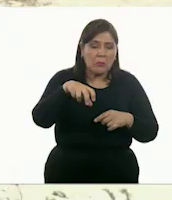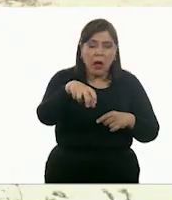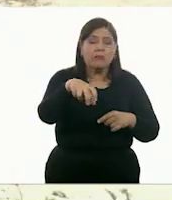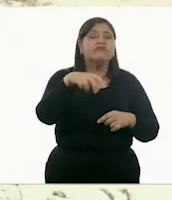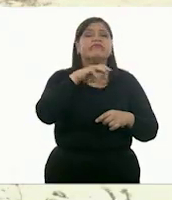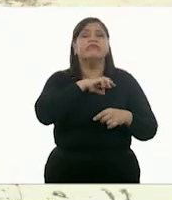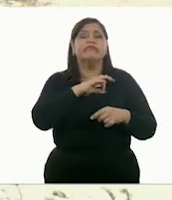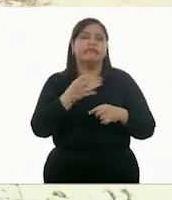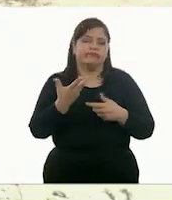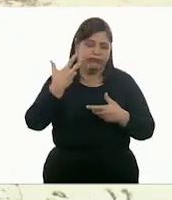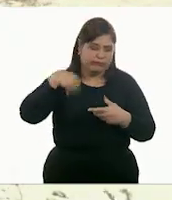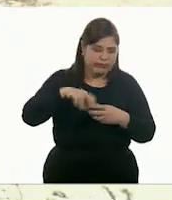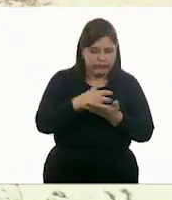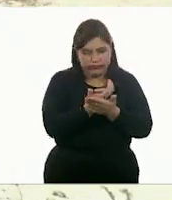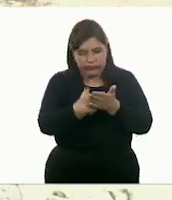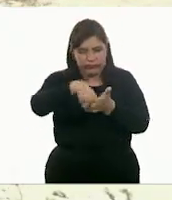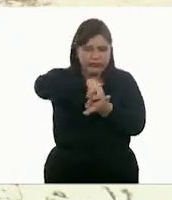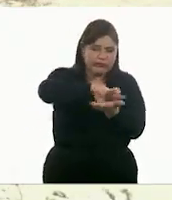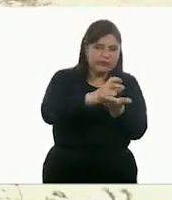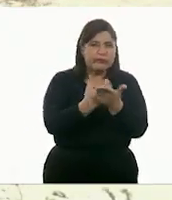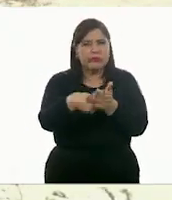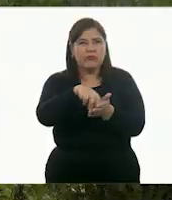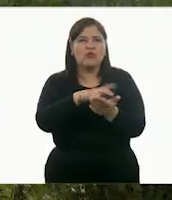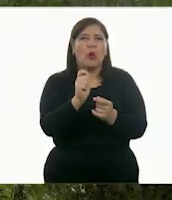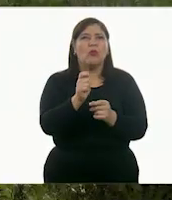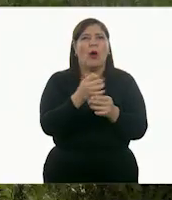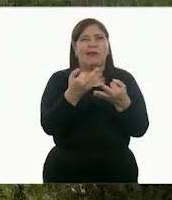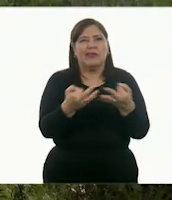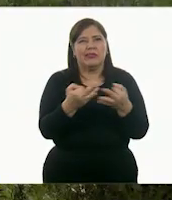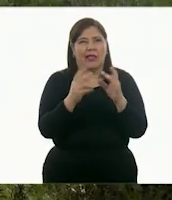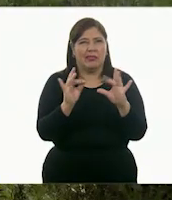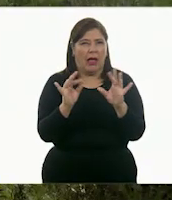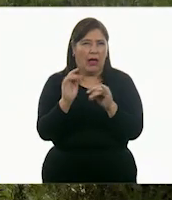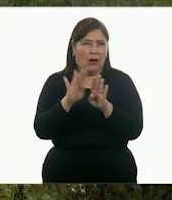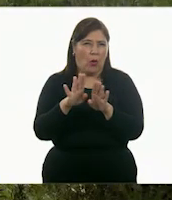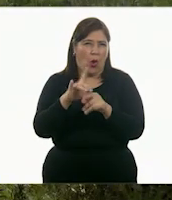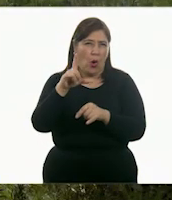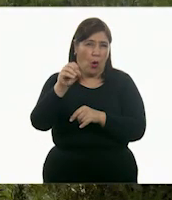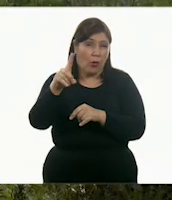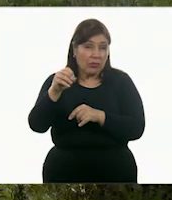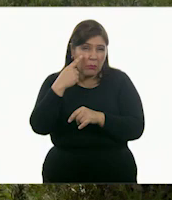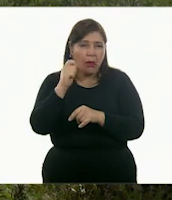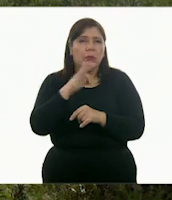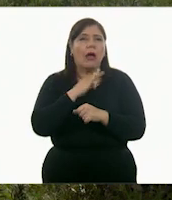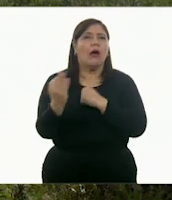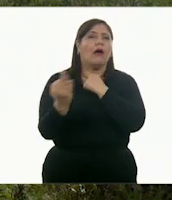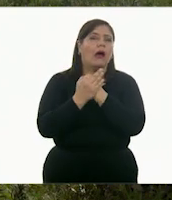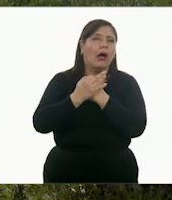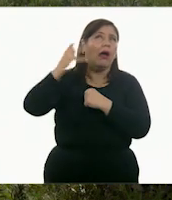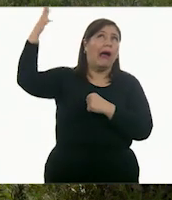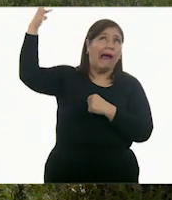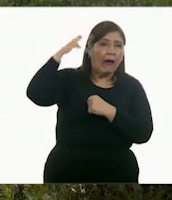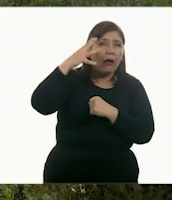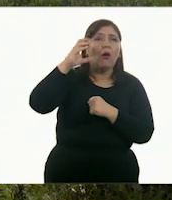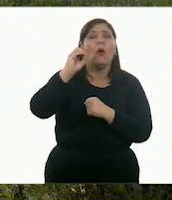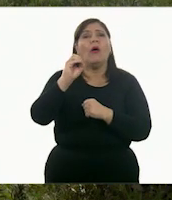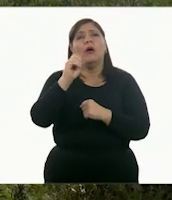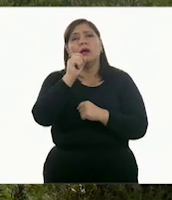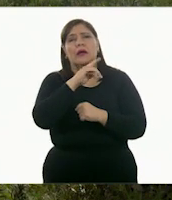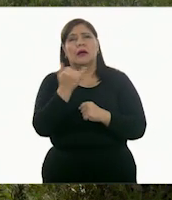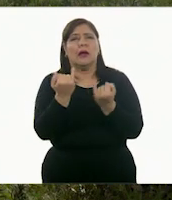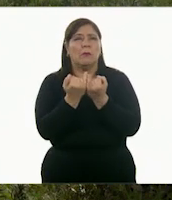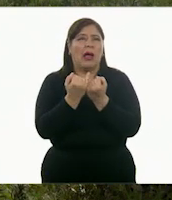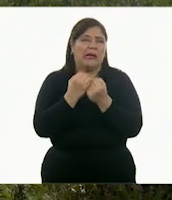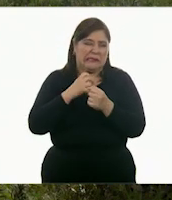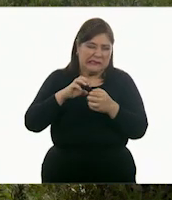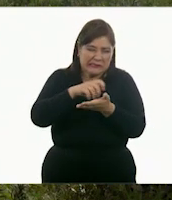lodo para protegerla de parásitos y de los rayos del sol. Un coloso de esa magnitud